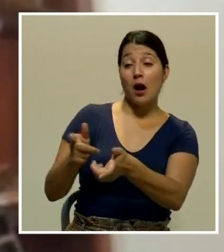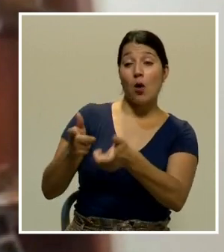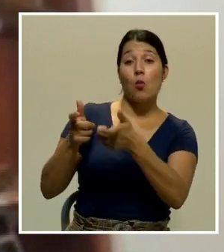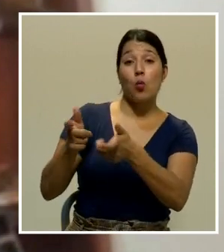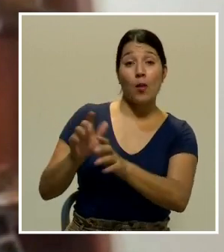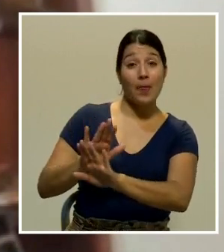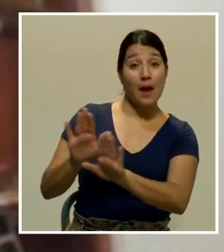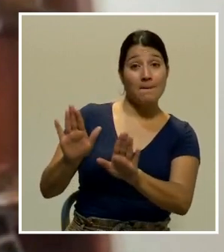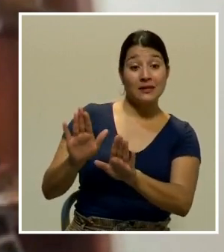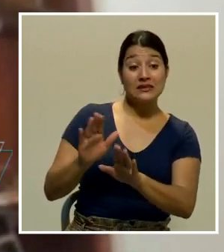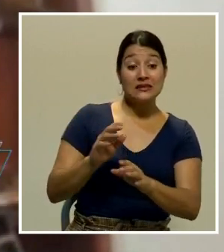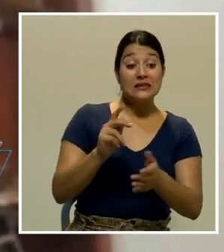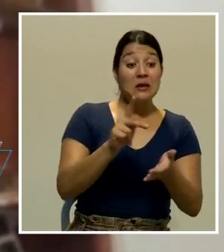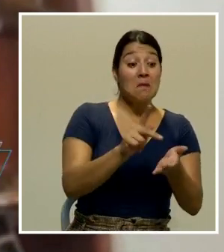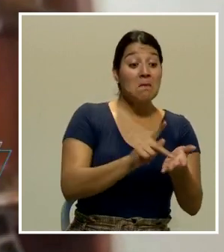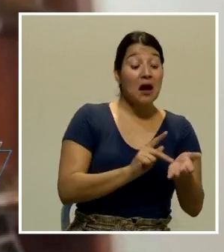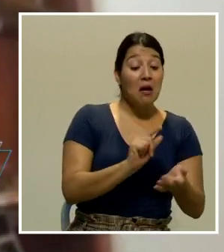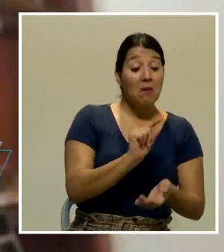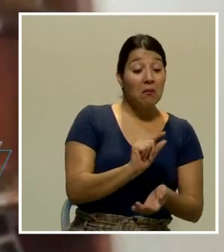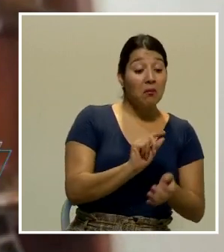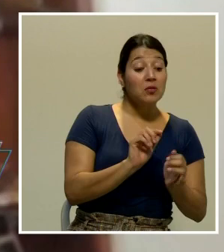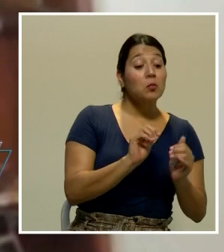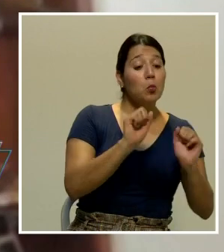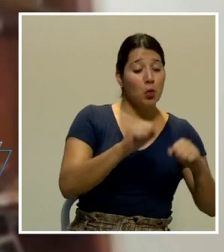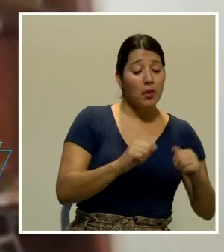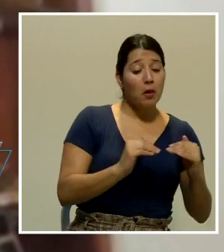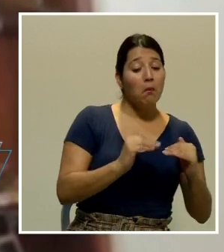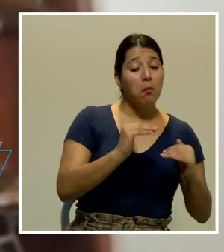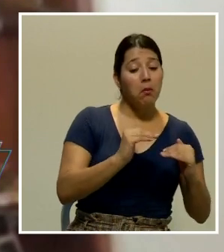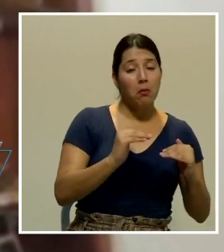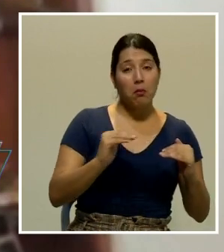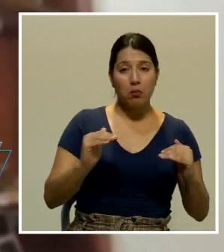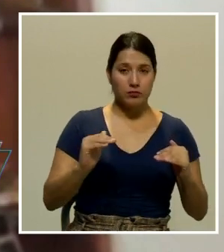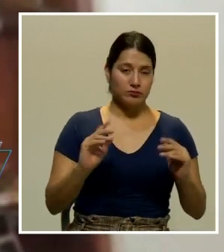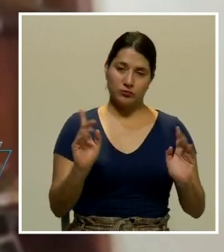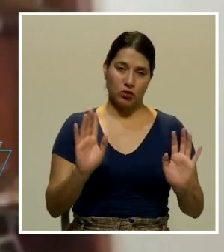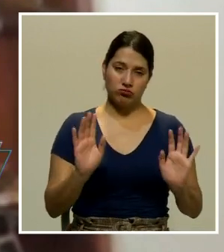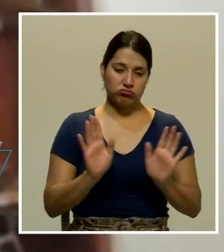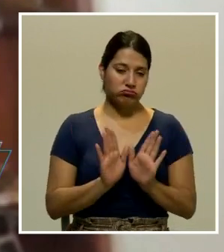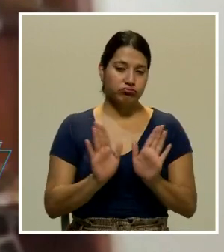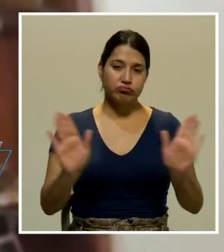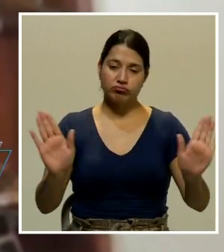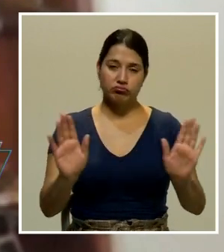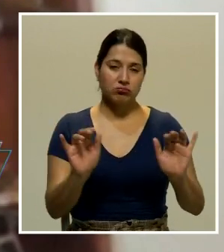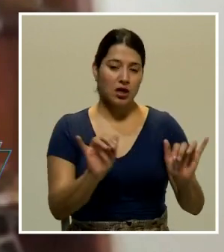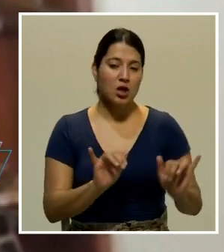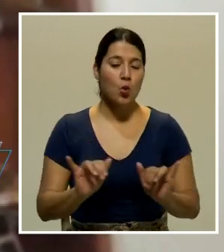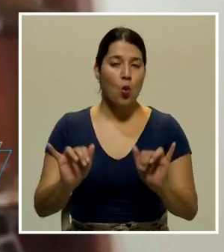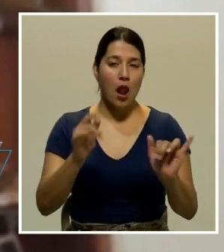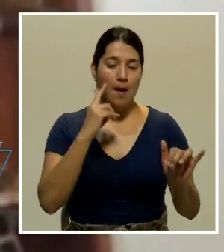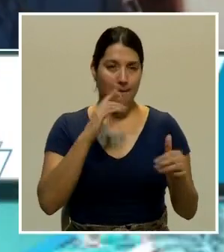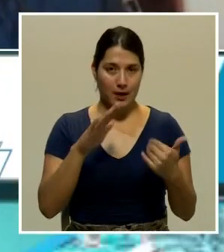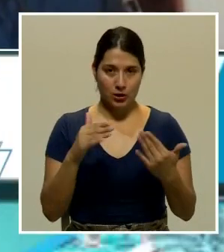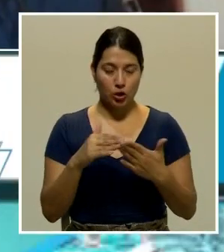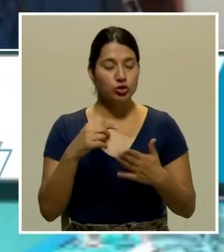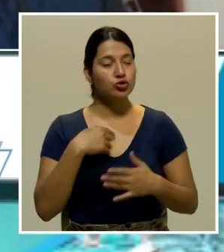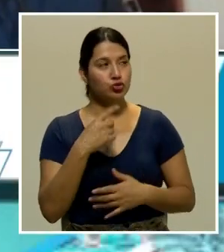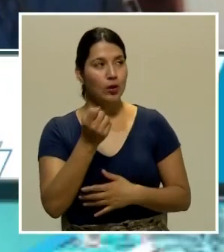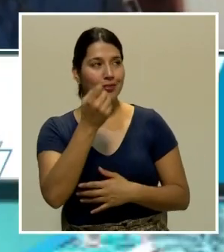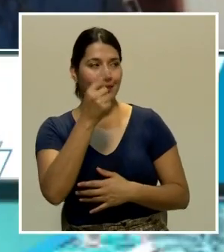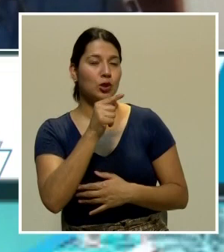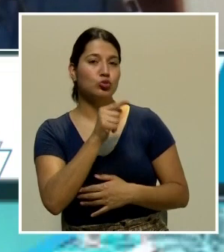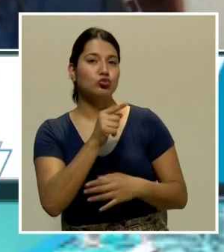hacerla nosotros desde el Ministerio de Hacienda. Don Elian, entiendo, está aplicando a